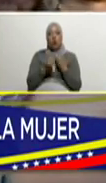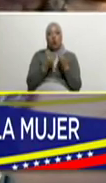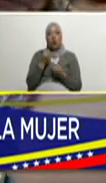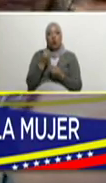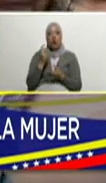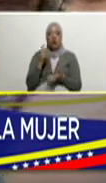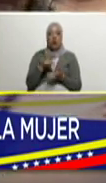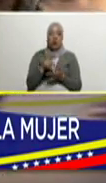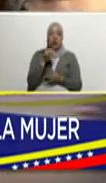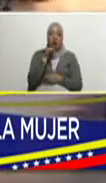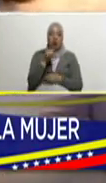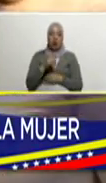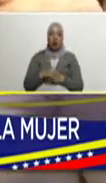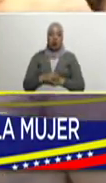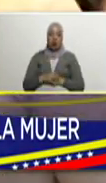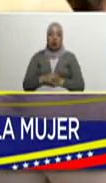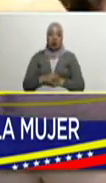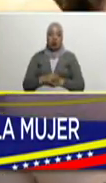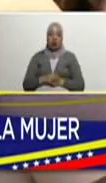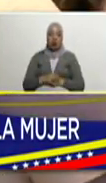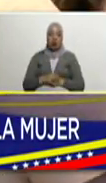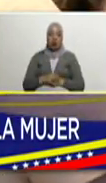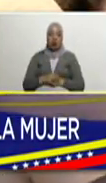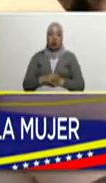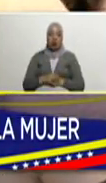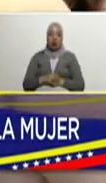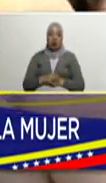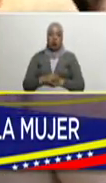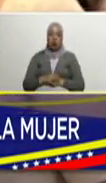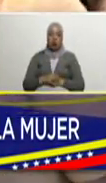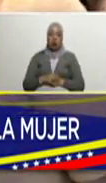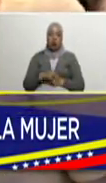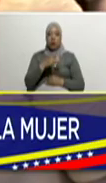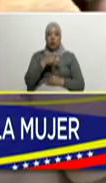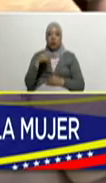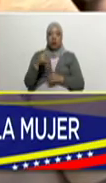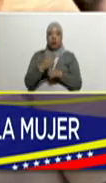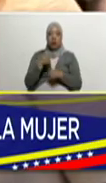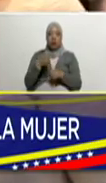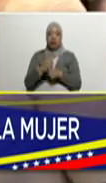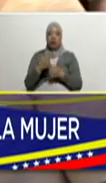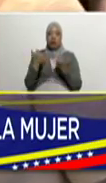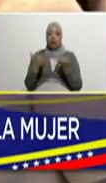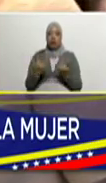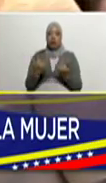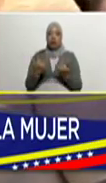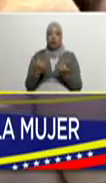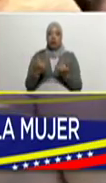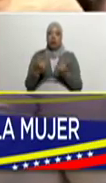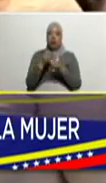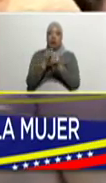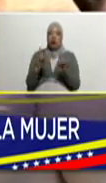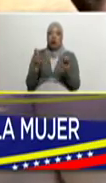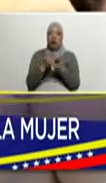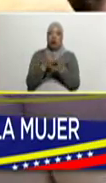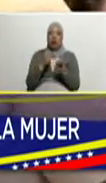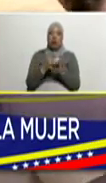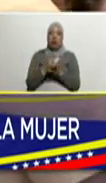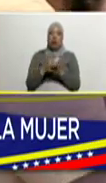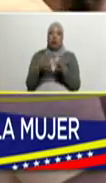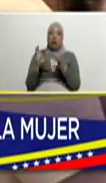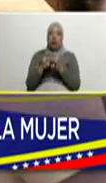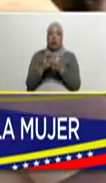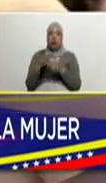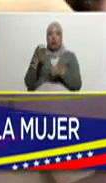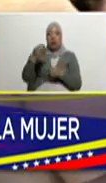está lanzando nuestro querido presidente, pues recoge definitivamente